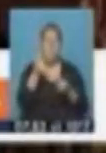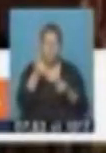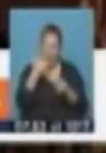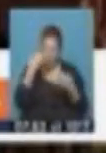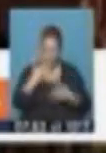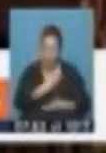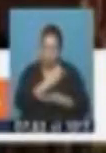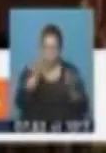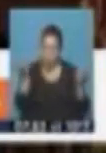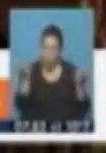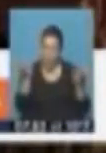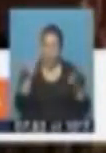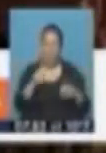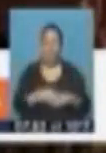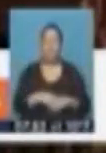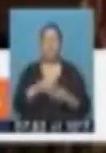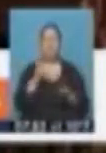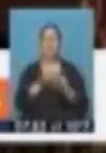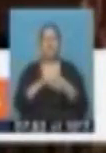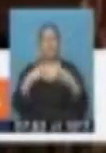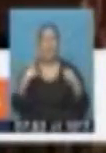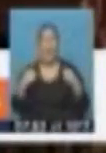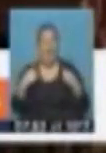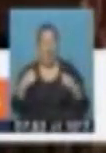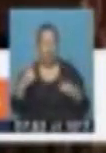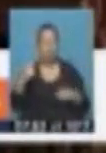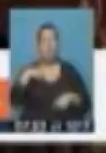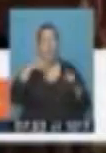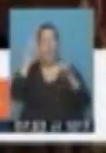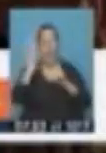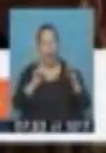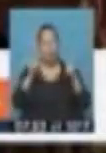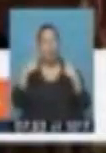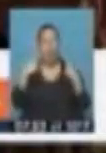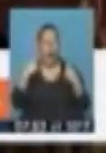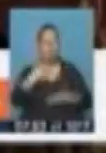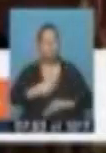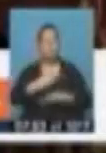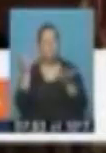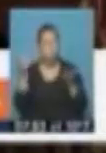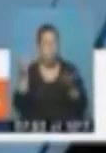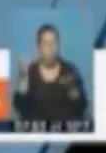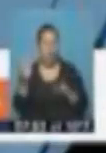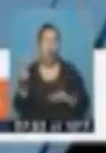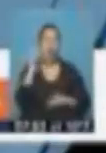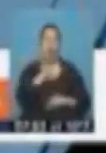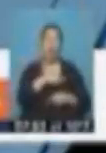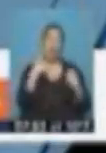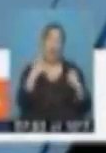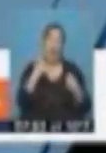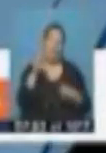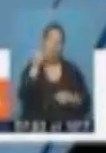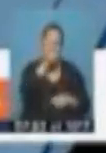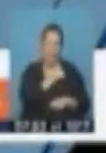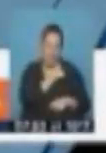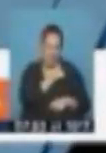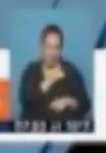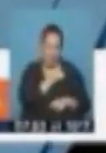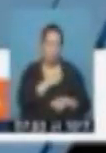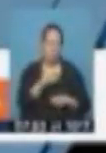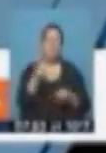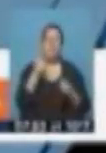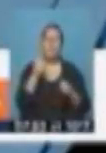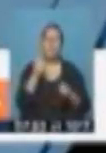pública, en cuanto al gasto, nosotros tenemos algunos gastos que son públicos y algunos gastos que son reservados. ¿Cuáles